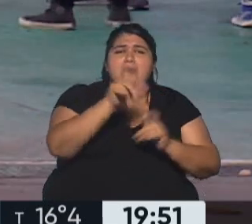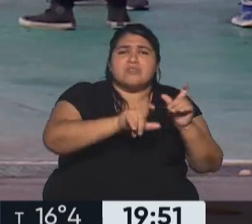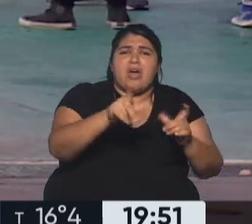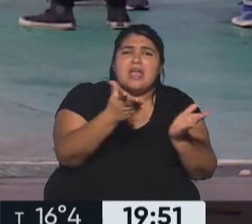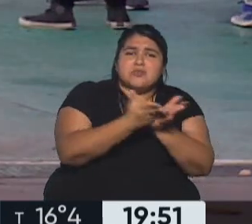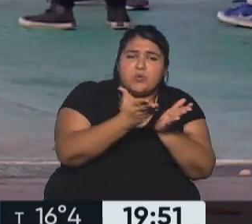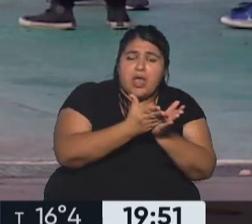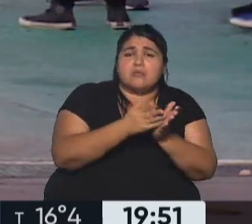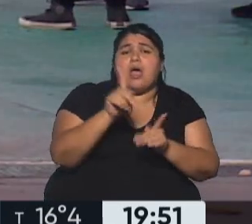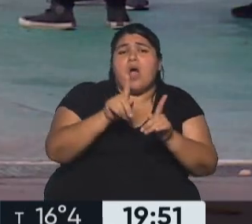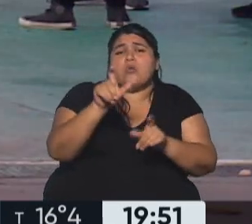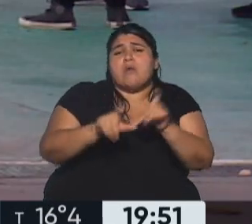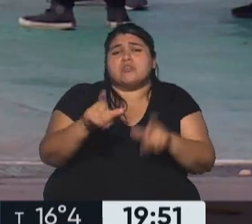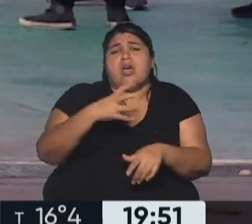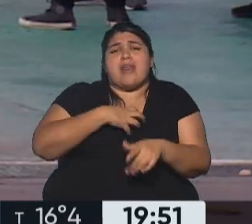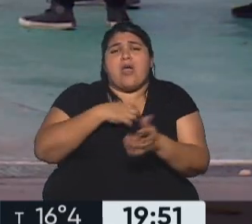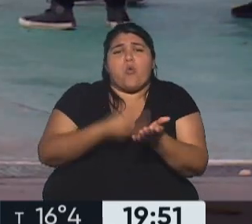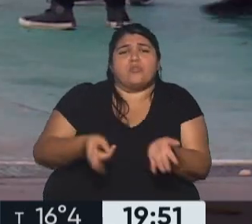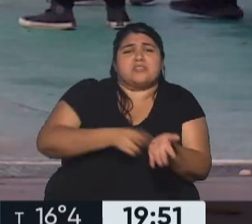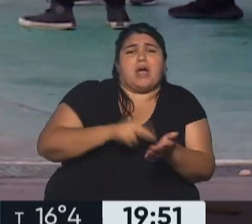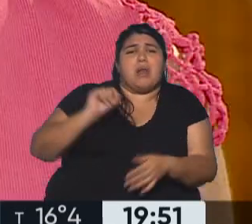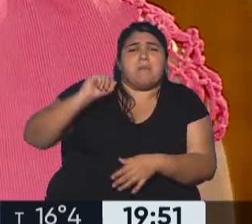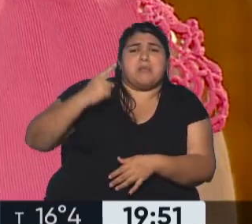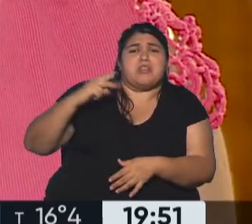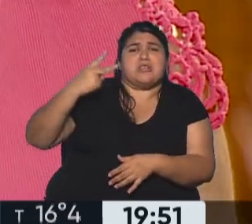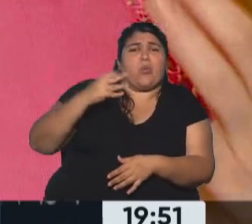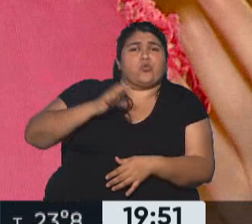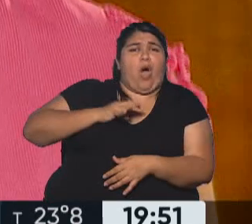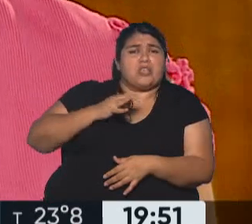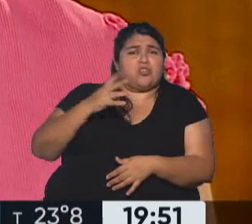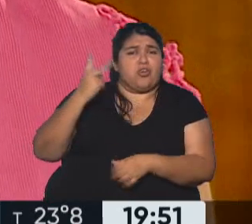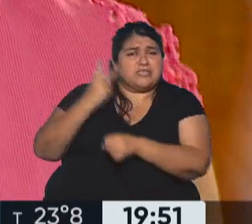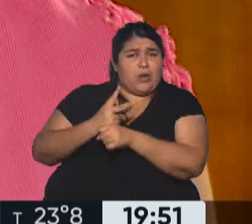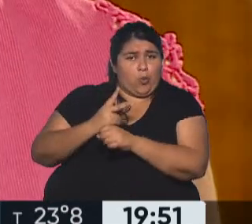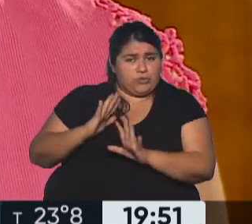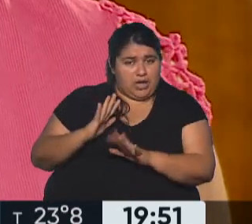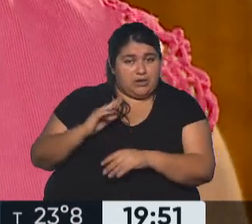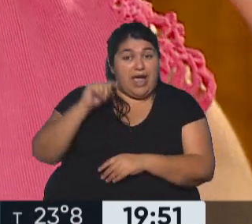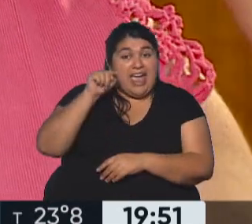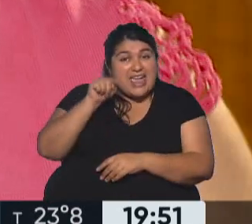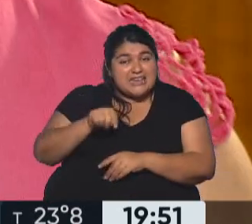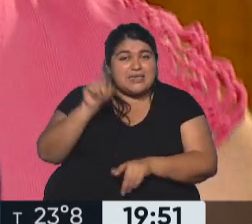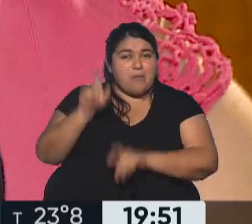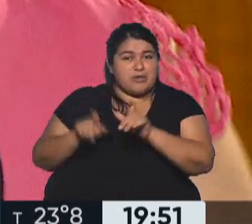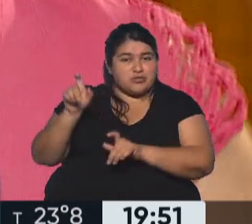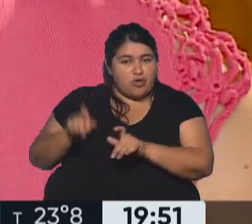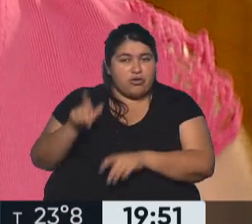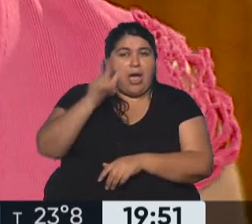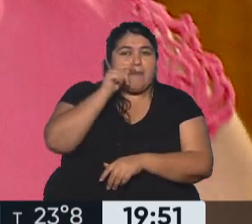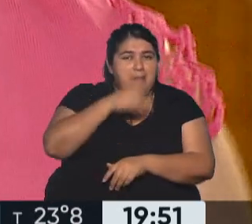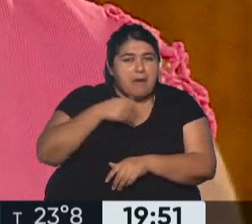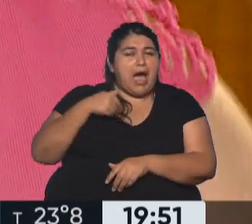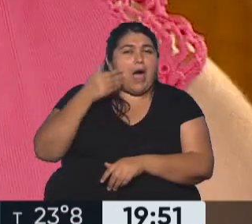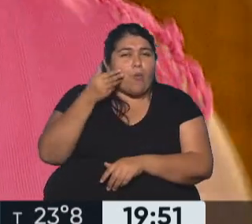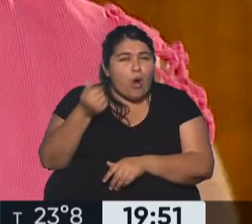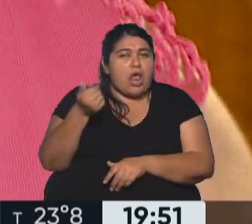están recursando su primero o su segundo año de secundaria. La invitación es a esos estudiantes, a papá, mamá,